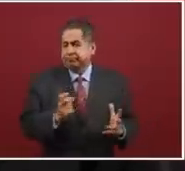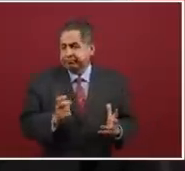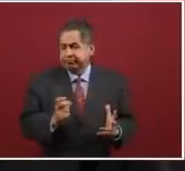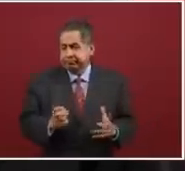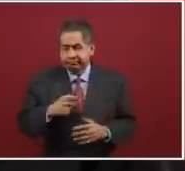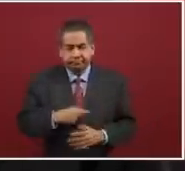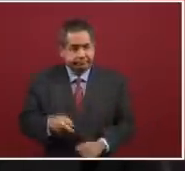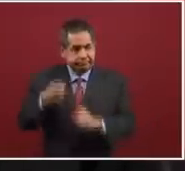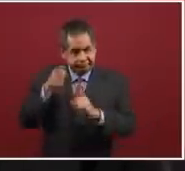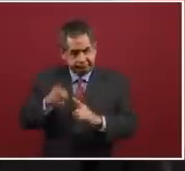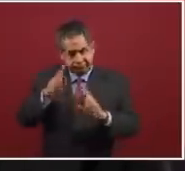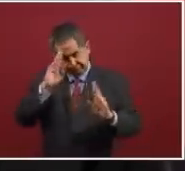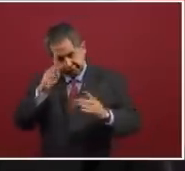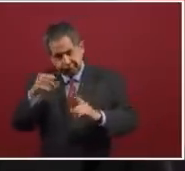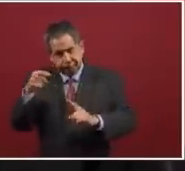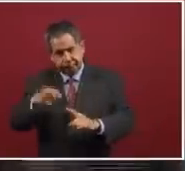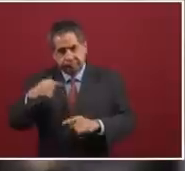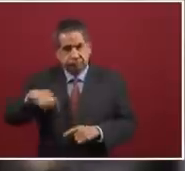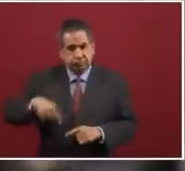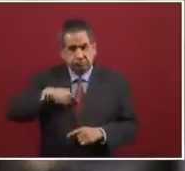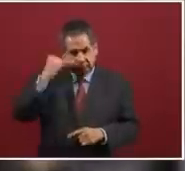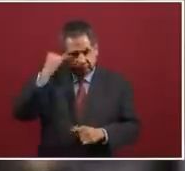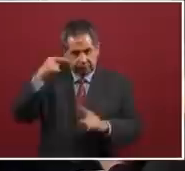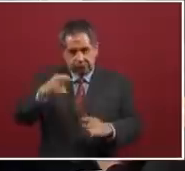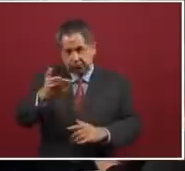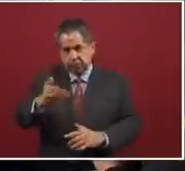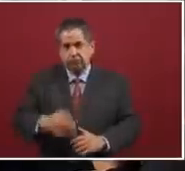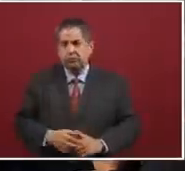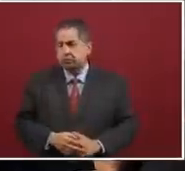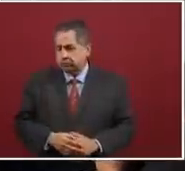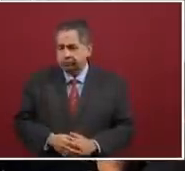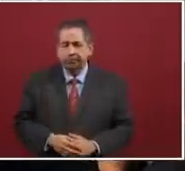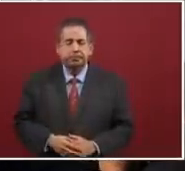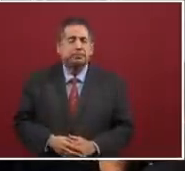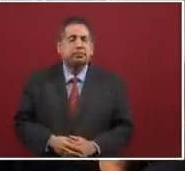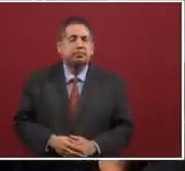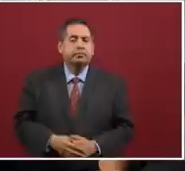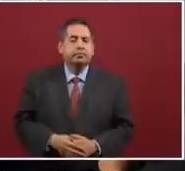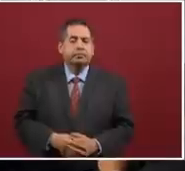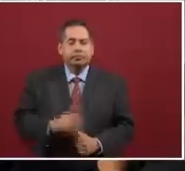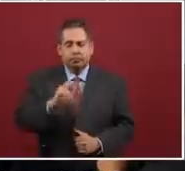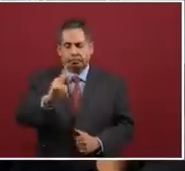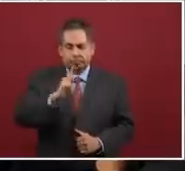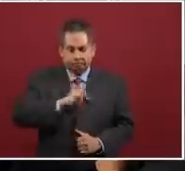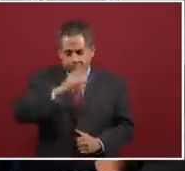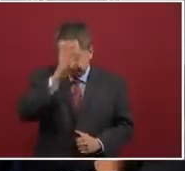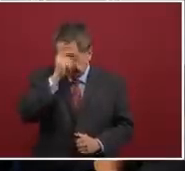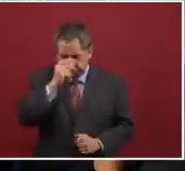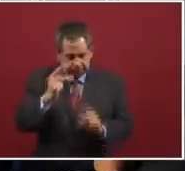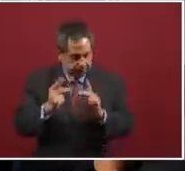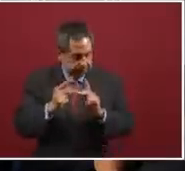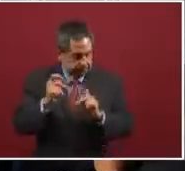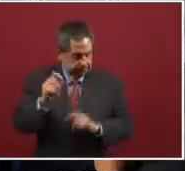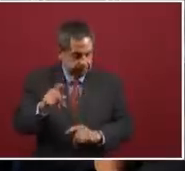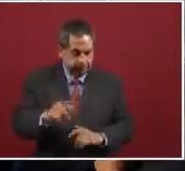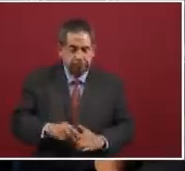el que se debe enfocar, creemos, la estrategia. Sí, coincido contigo.